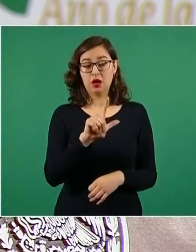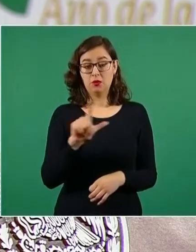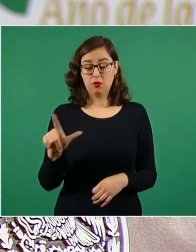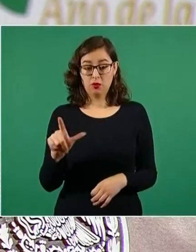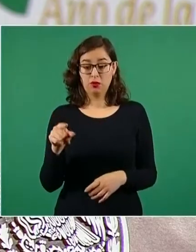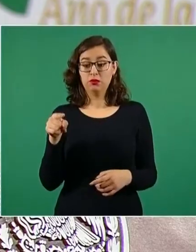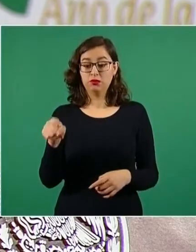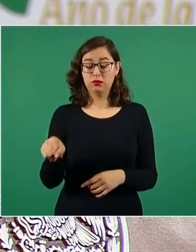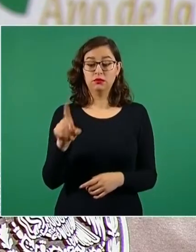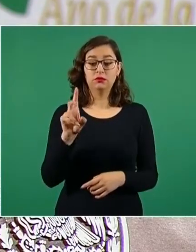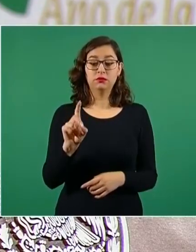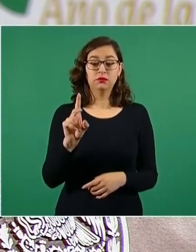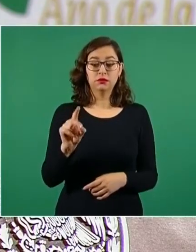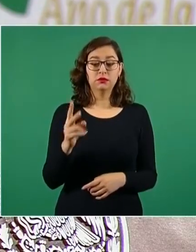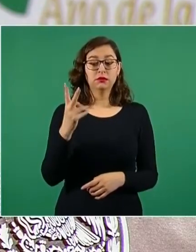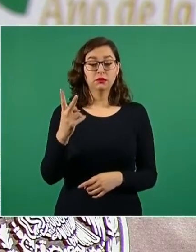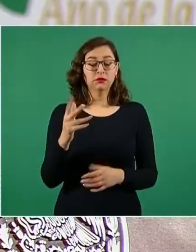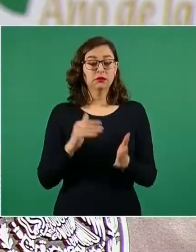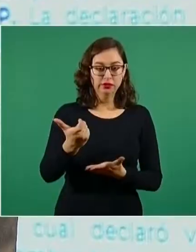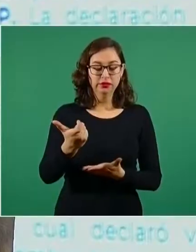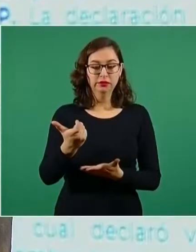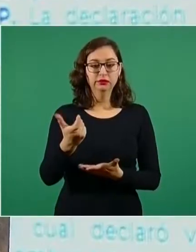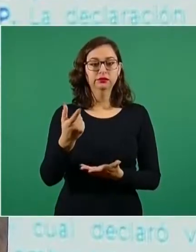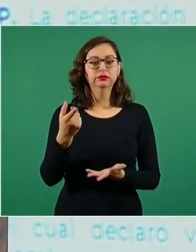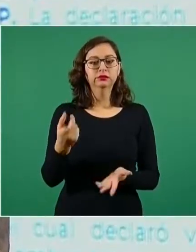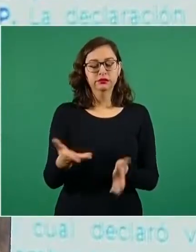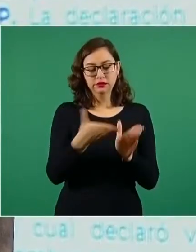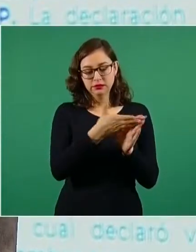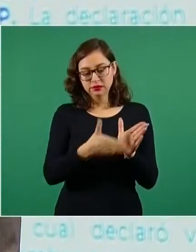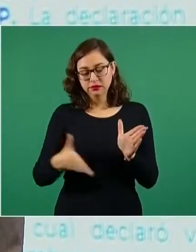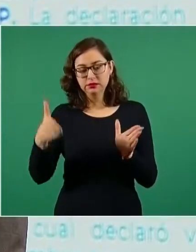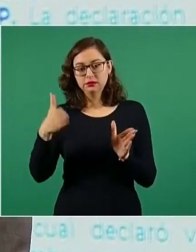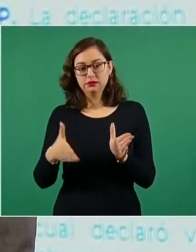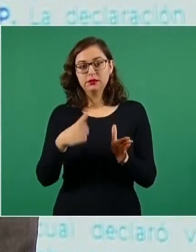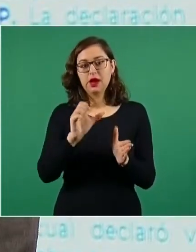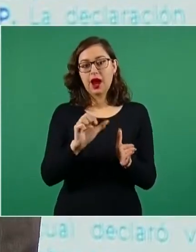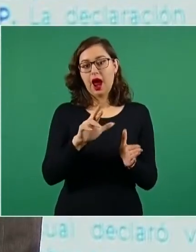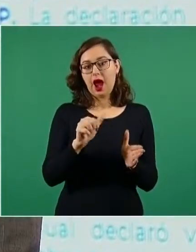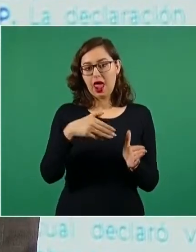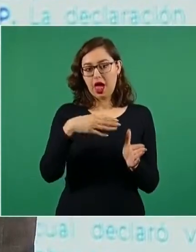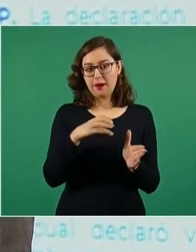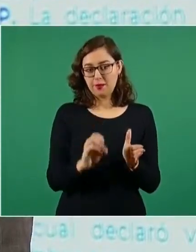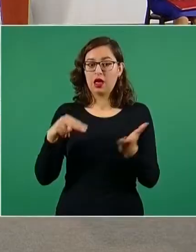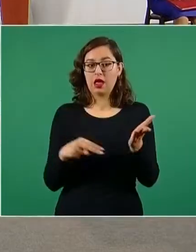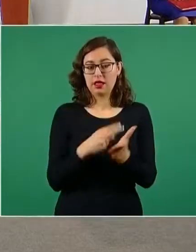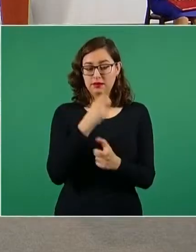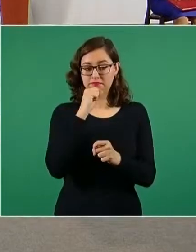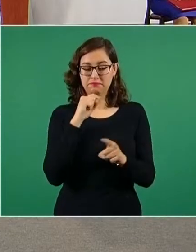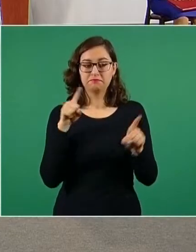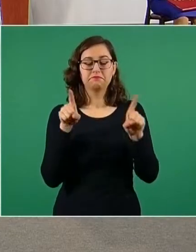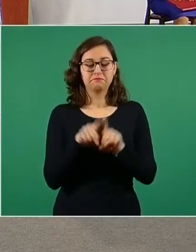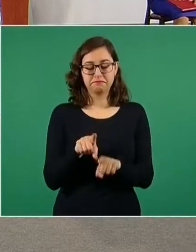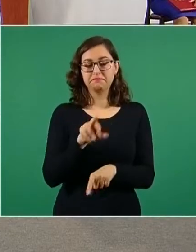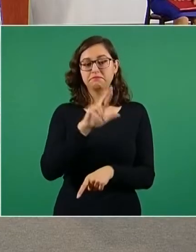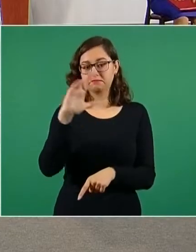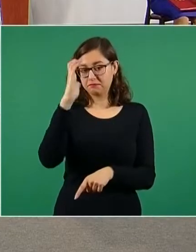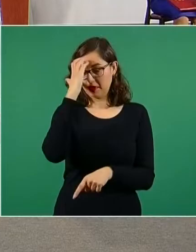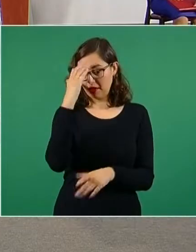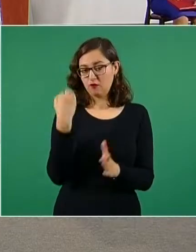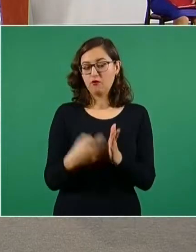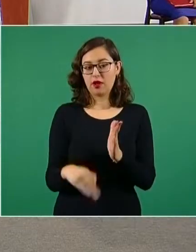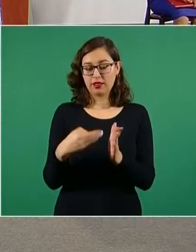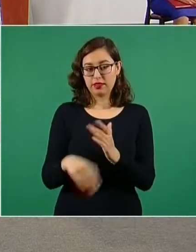El director de la Unidad de Inteligencia Financiera, Santiago Nieto Castillo, informó que el contrato de software